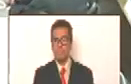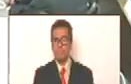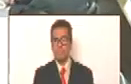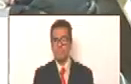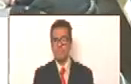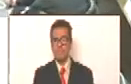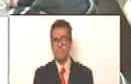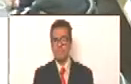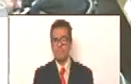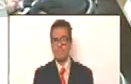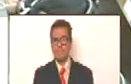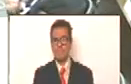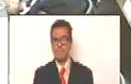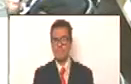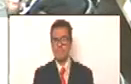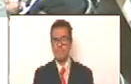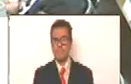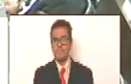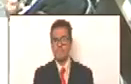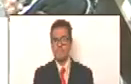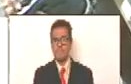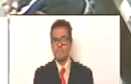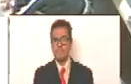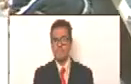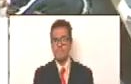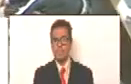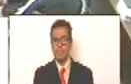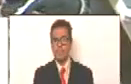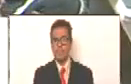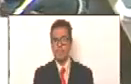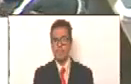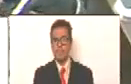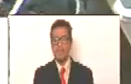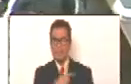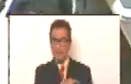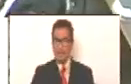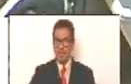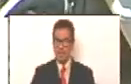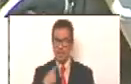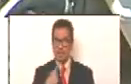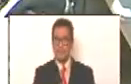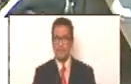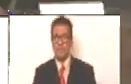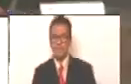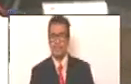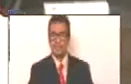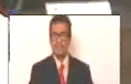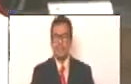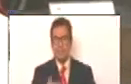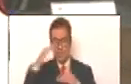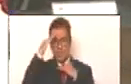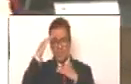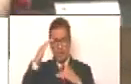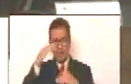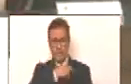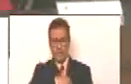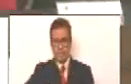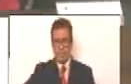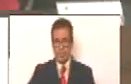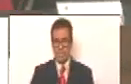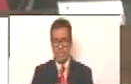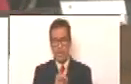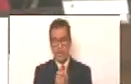Presidente, Saludos, presidente, colegas